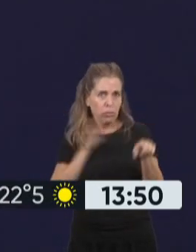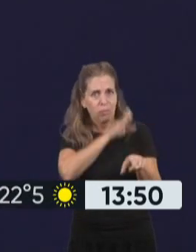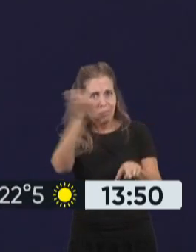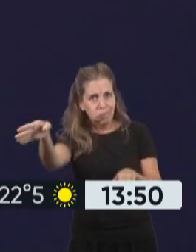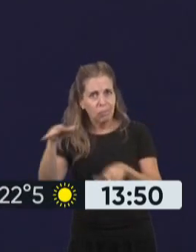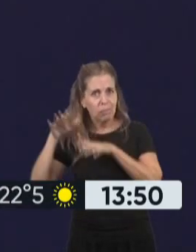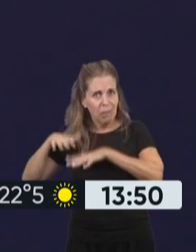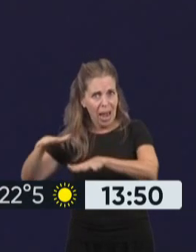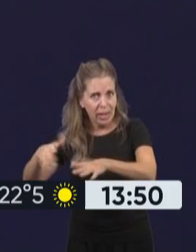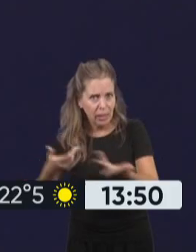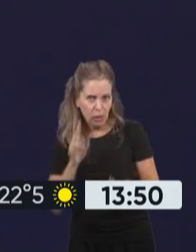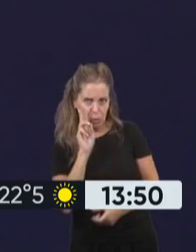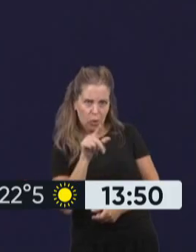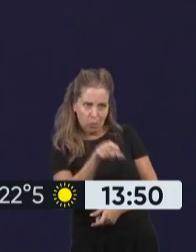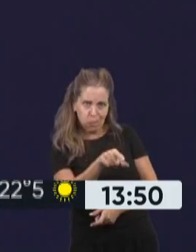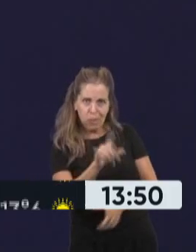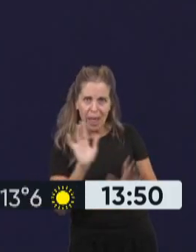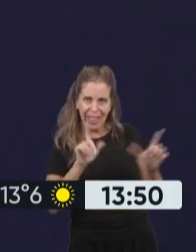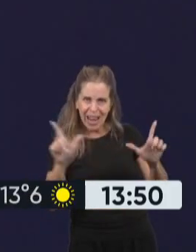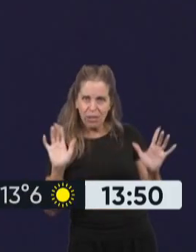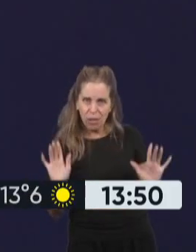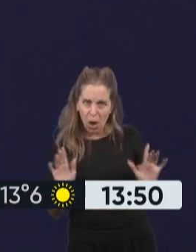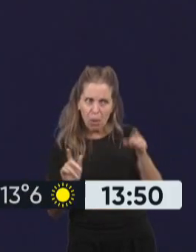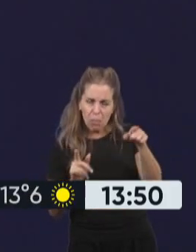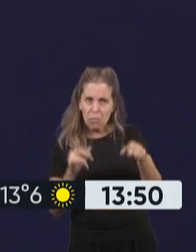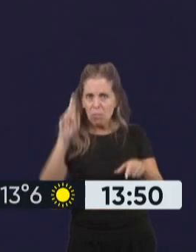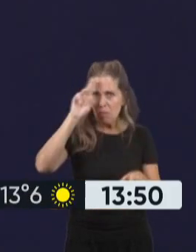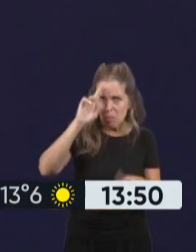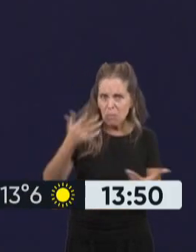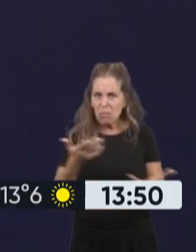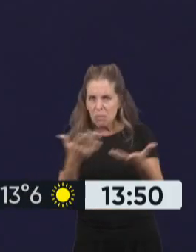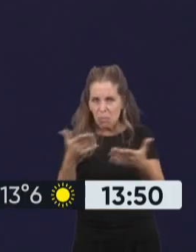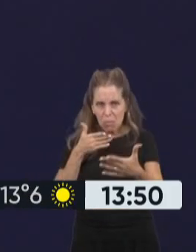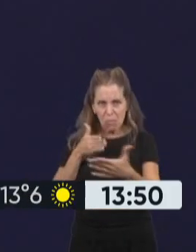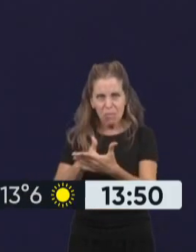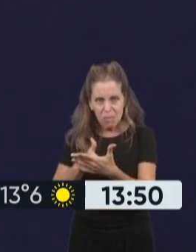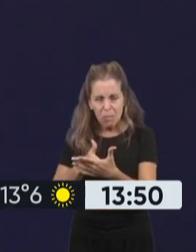ahí, te vi bastante en televisión, no sé si te terminaron dejando pasar o no, porque te vi con alguna complicación.